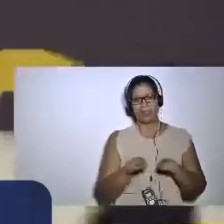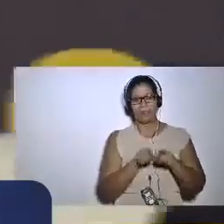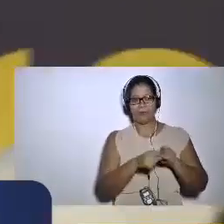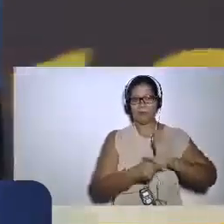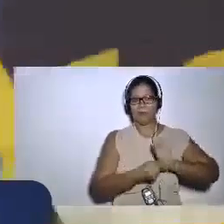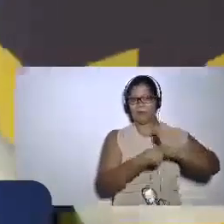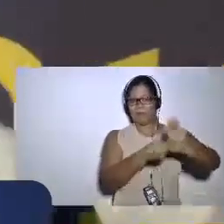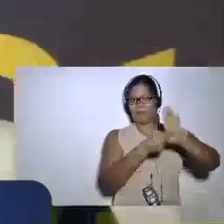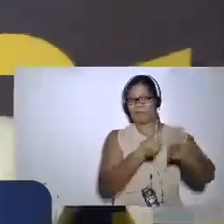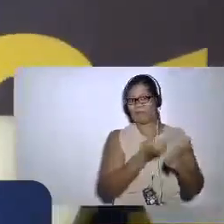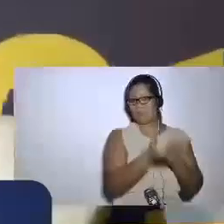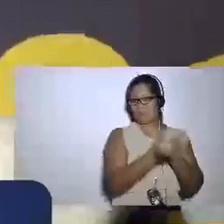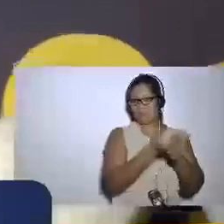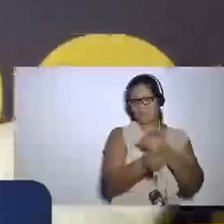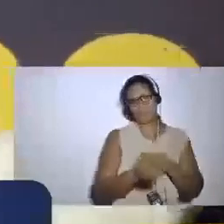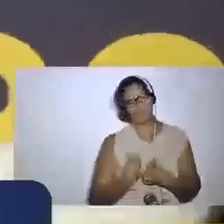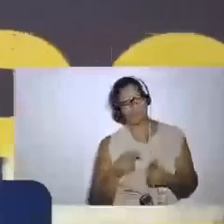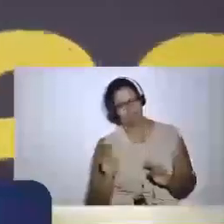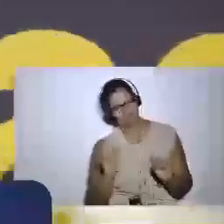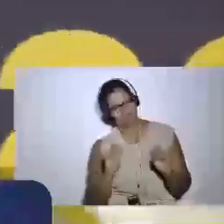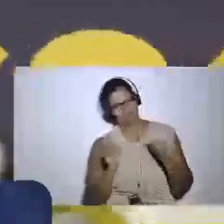de negocio con esto. Bien.